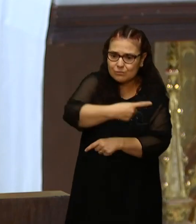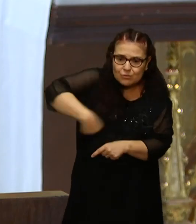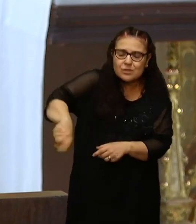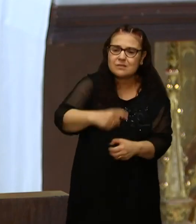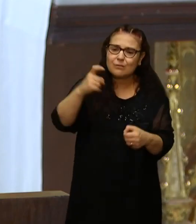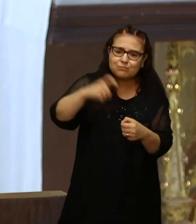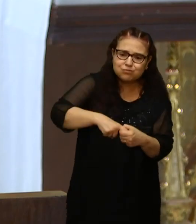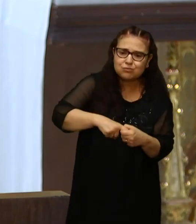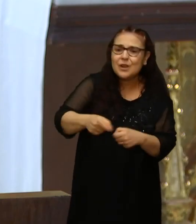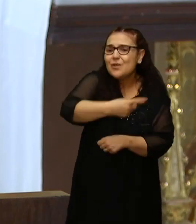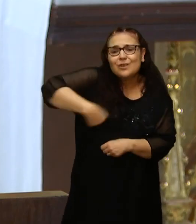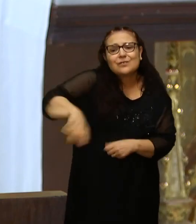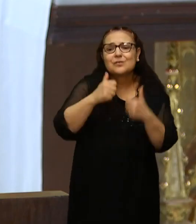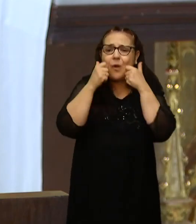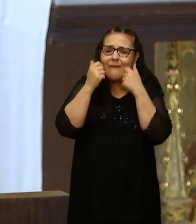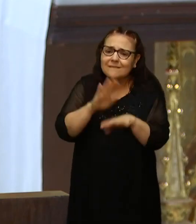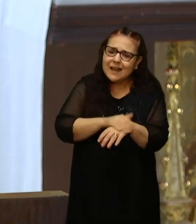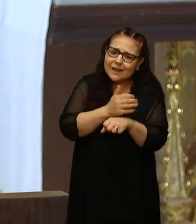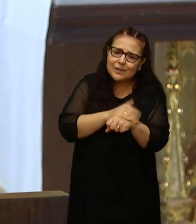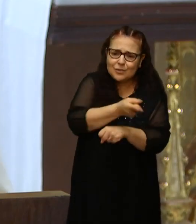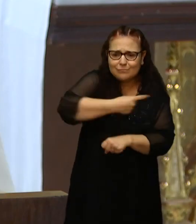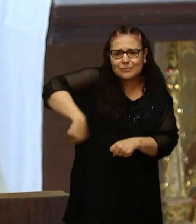solidaridad, nuestro cariño, nuestro amor.